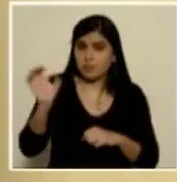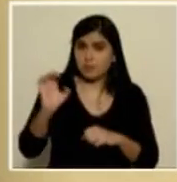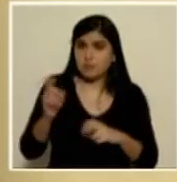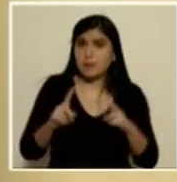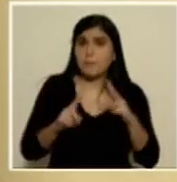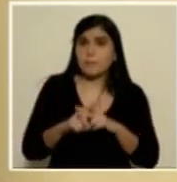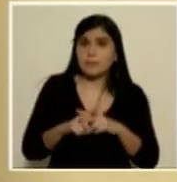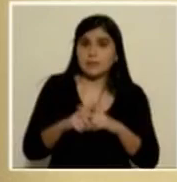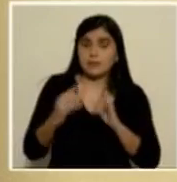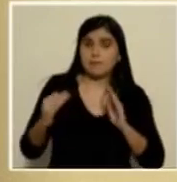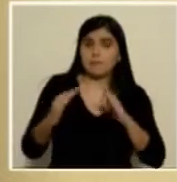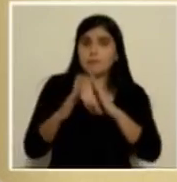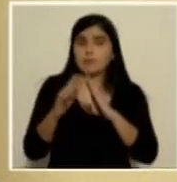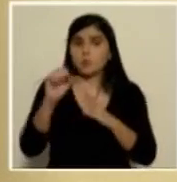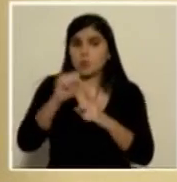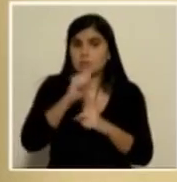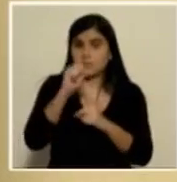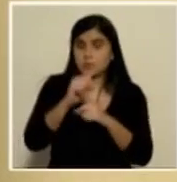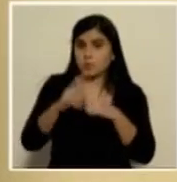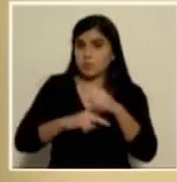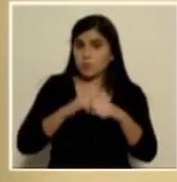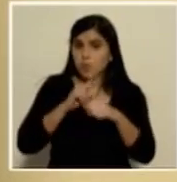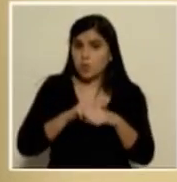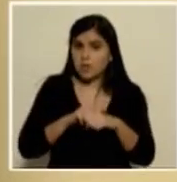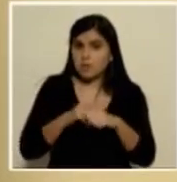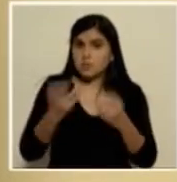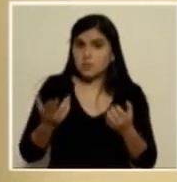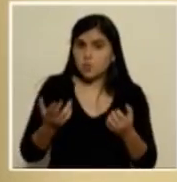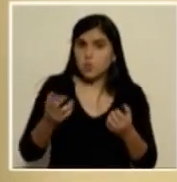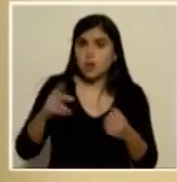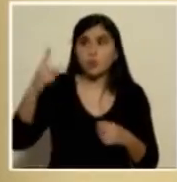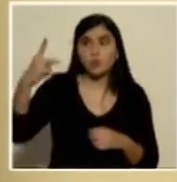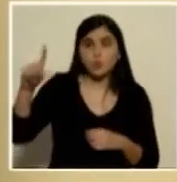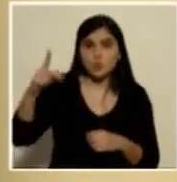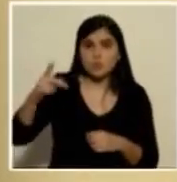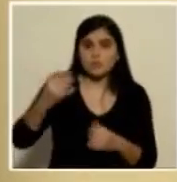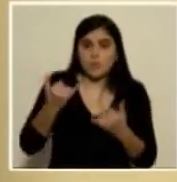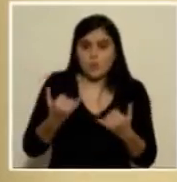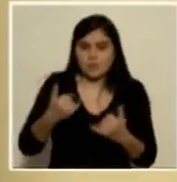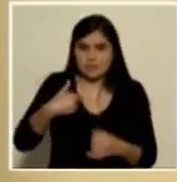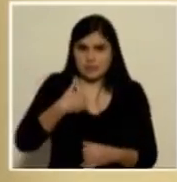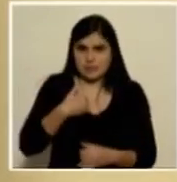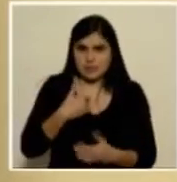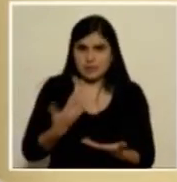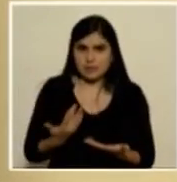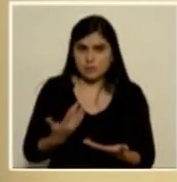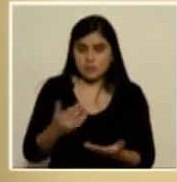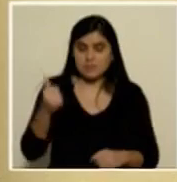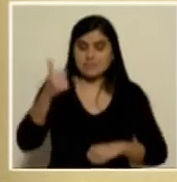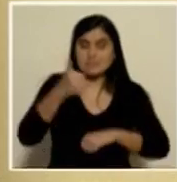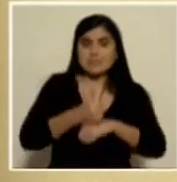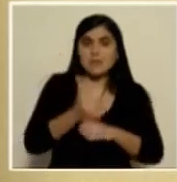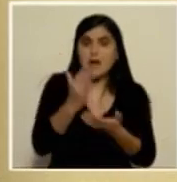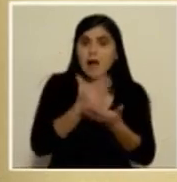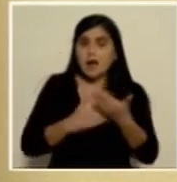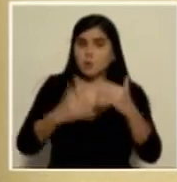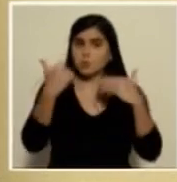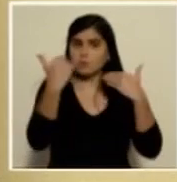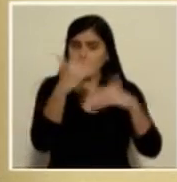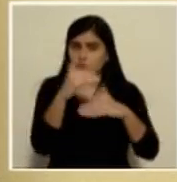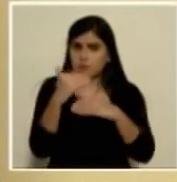frente a una situación de emergencia nacional y frente a un riesgo manifiesto como el que tenemos, de establecer algunas